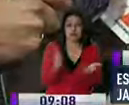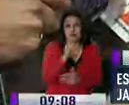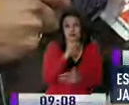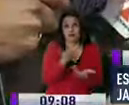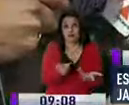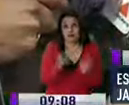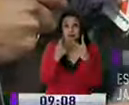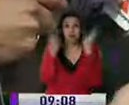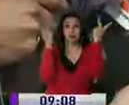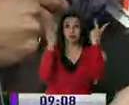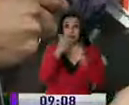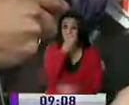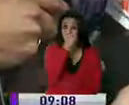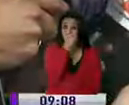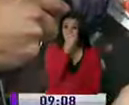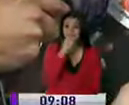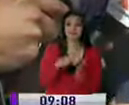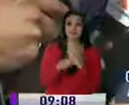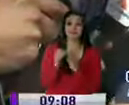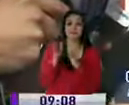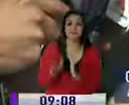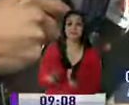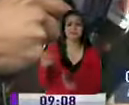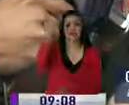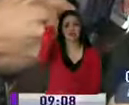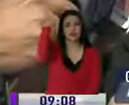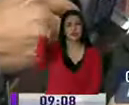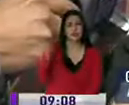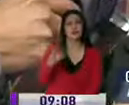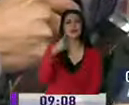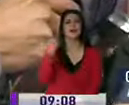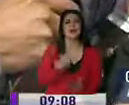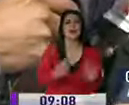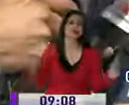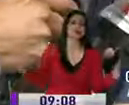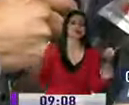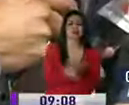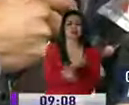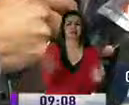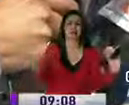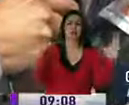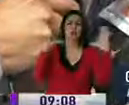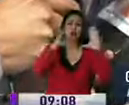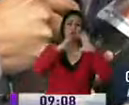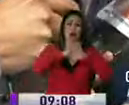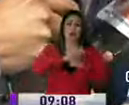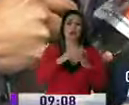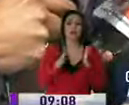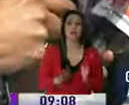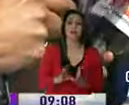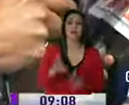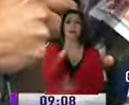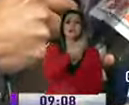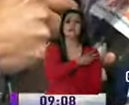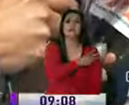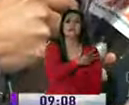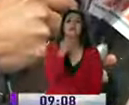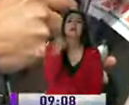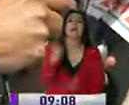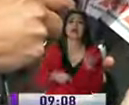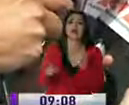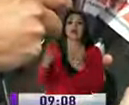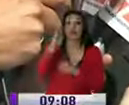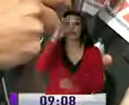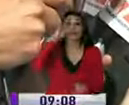objeto del ministro Serrano de haberles golpeado y torturado toda una noche a los estudiantes del Colegio Mejía? Tenía un